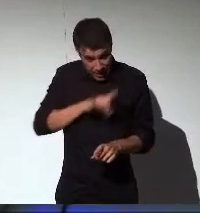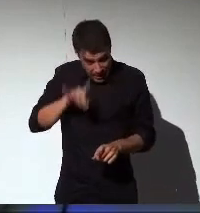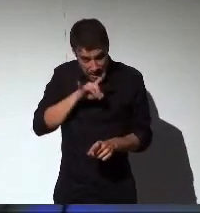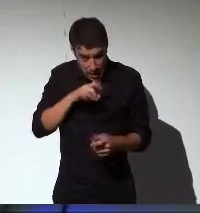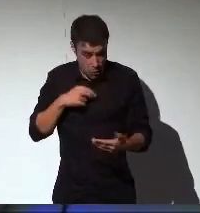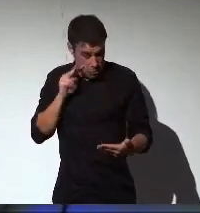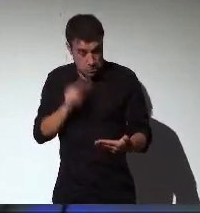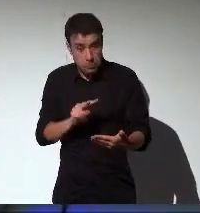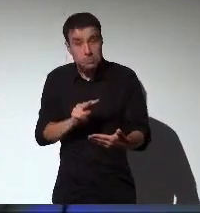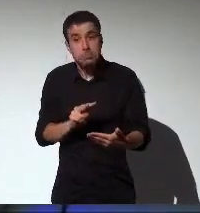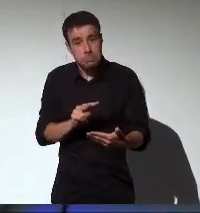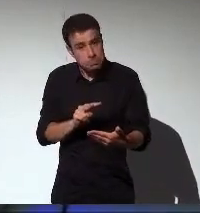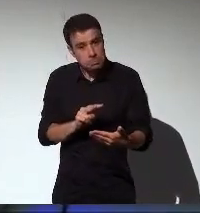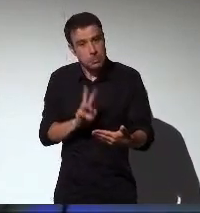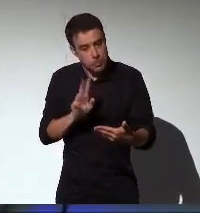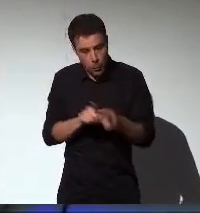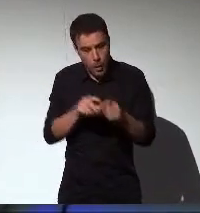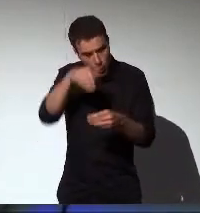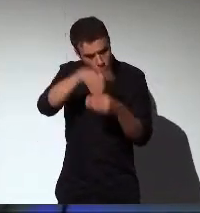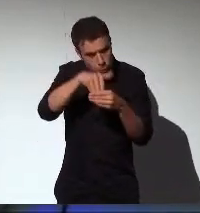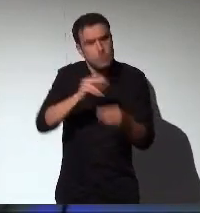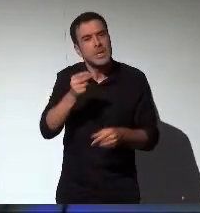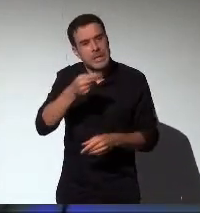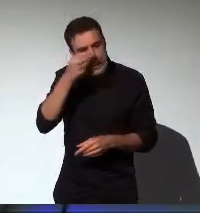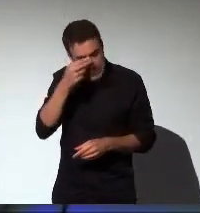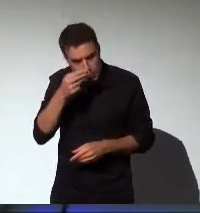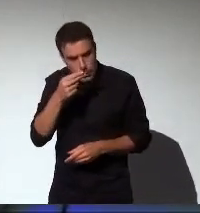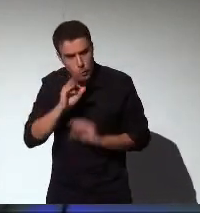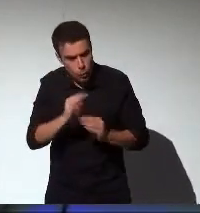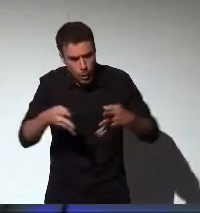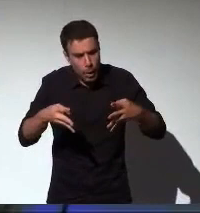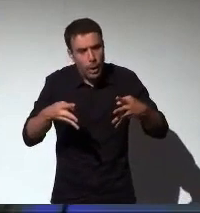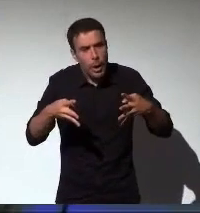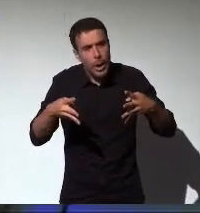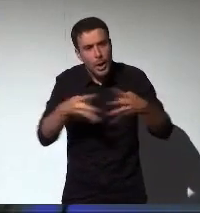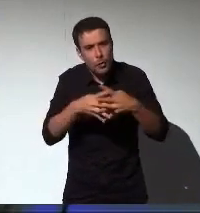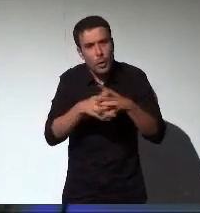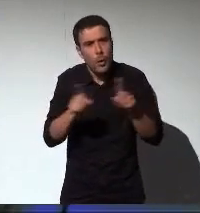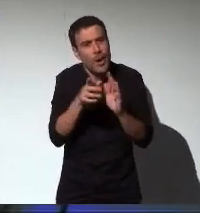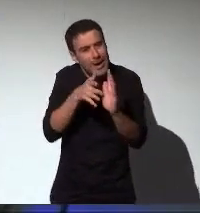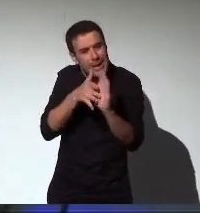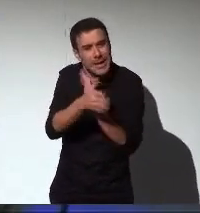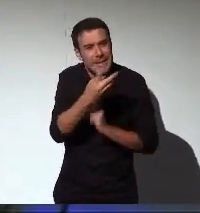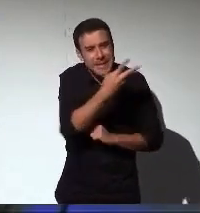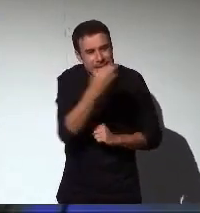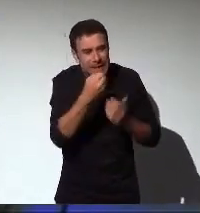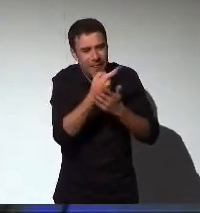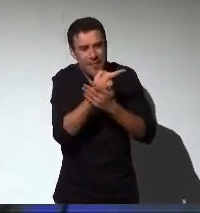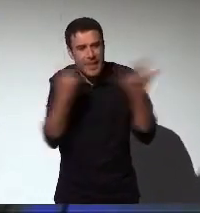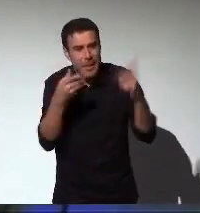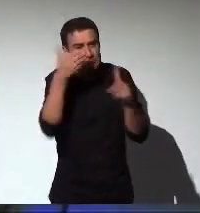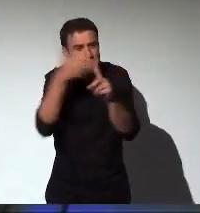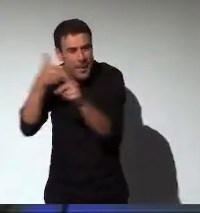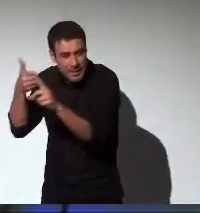me parece muy interesante. Una estructura, no solo en la definición de las 316 metas, y que, por